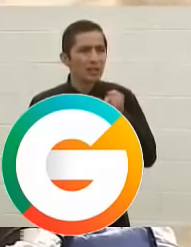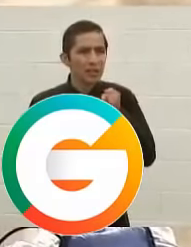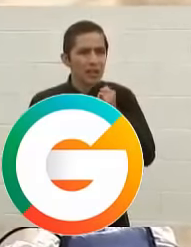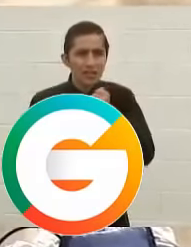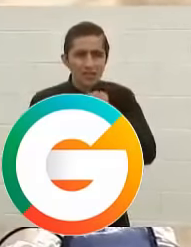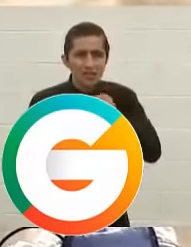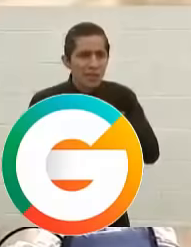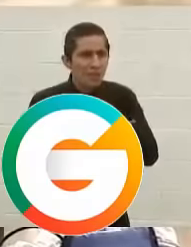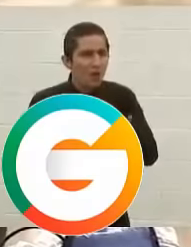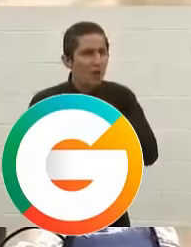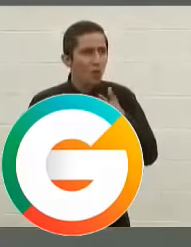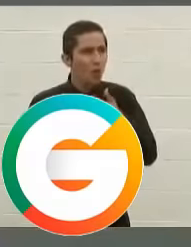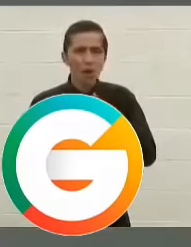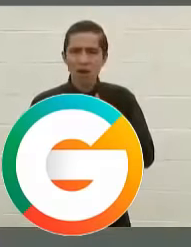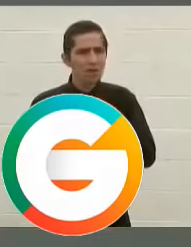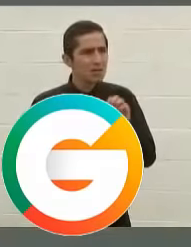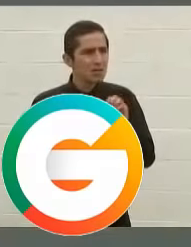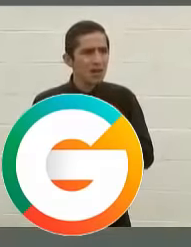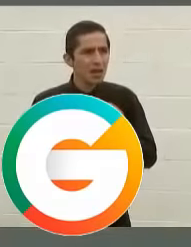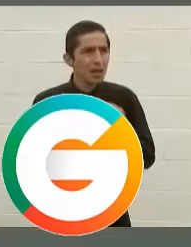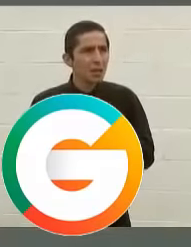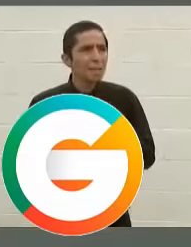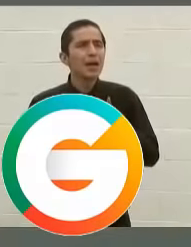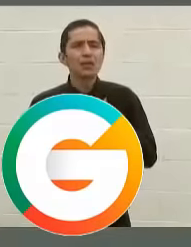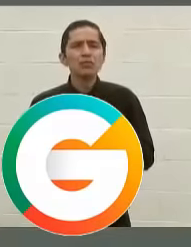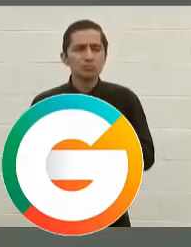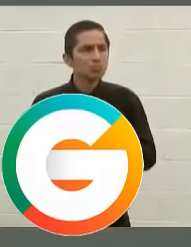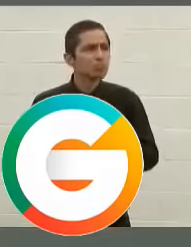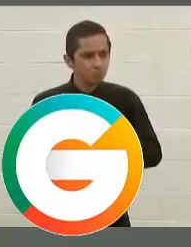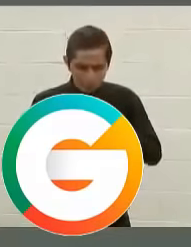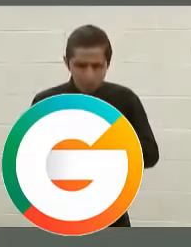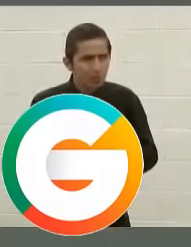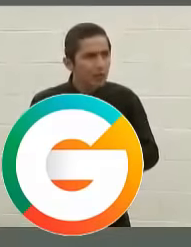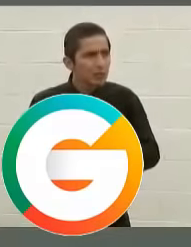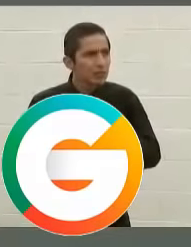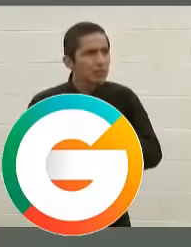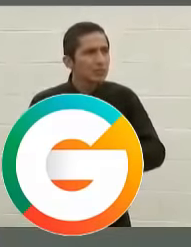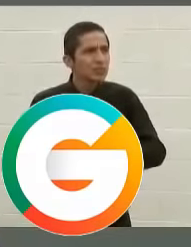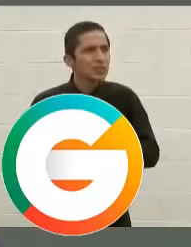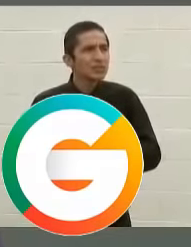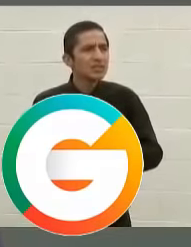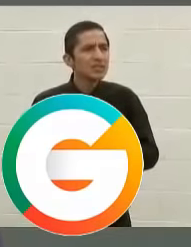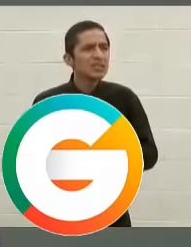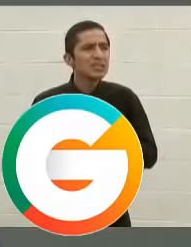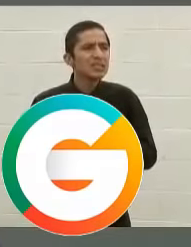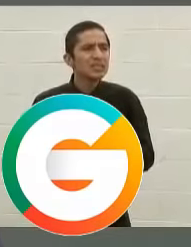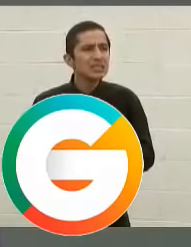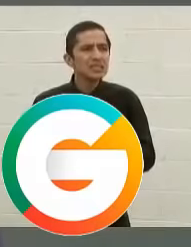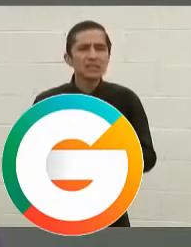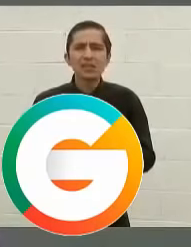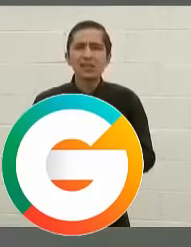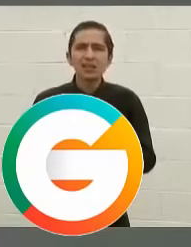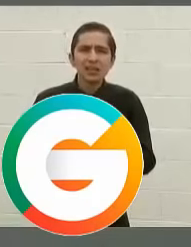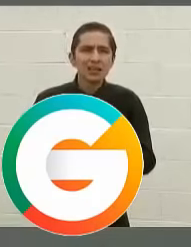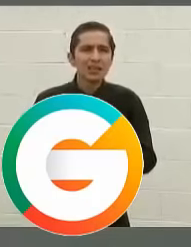información. Lo que sí podemos confirmar en este momento es